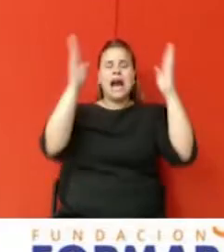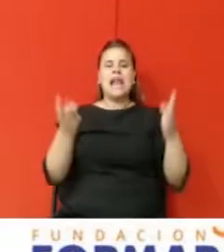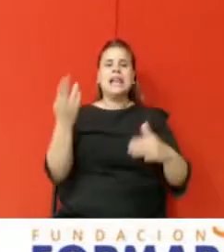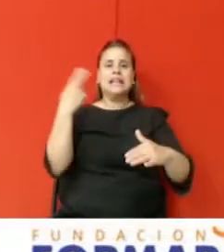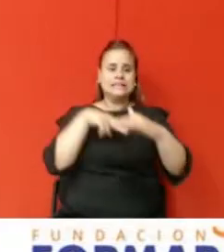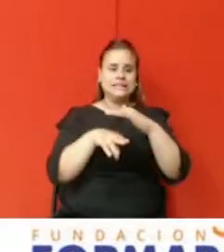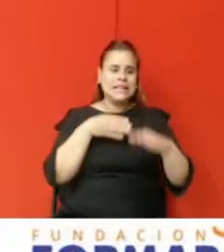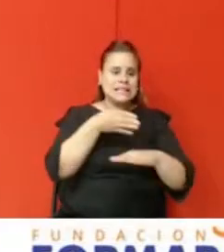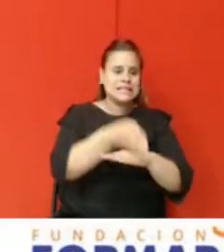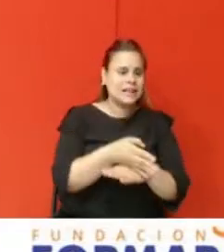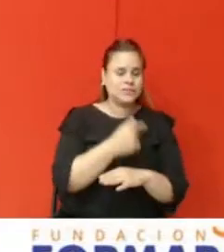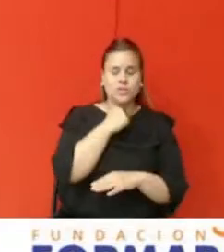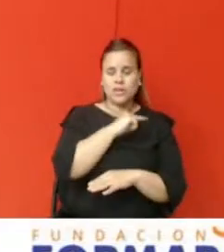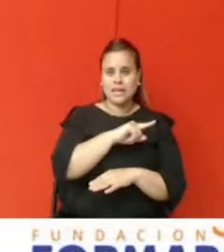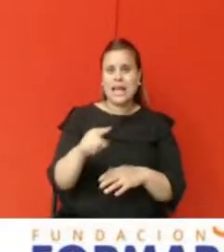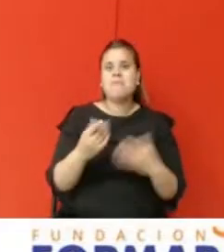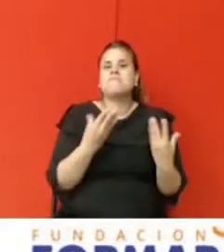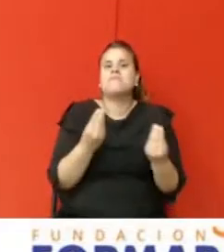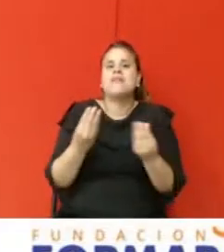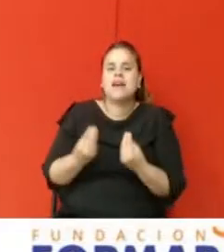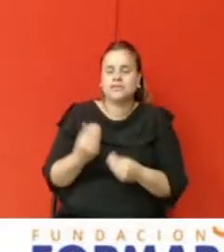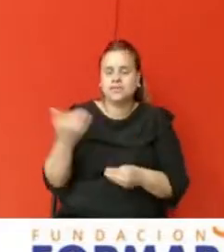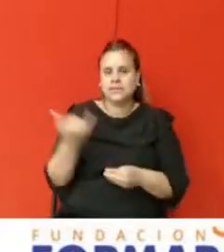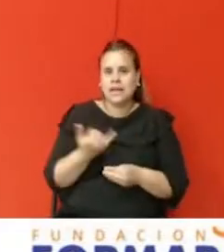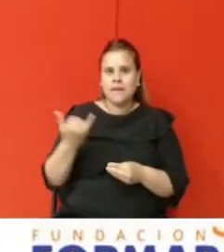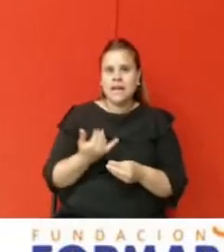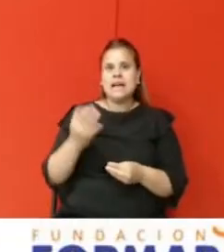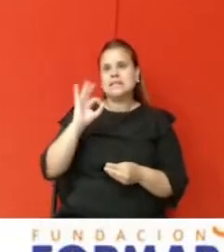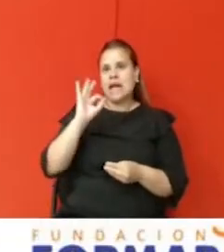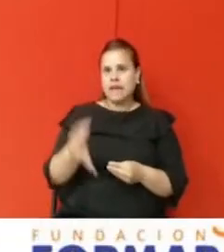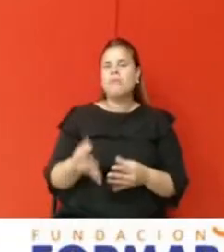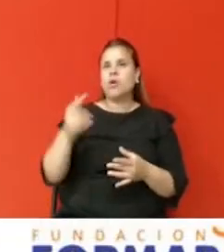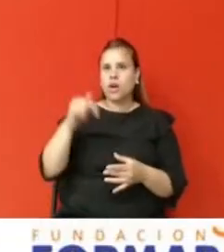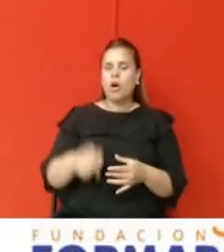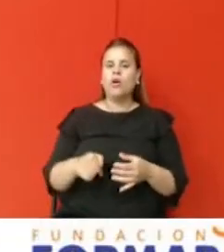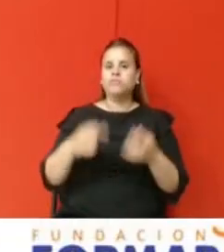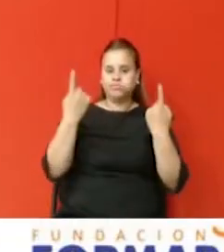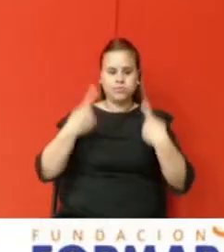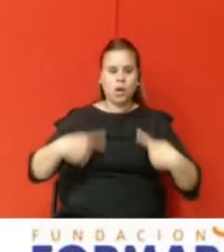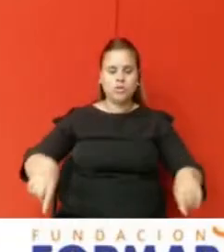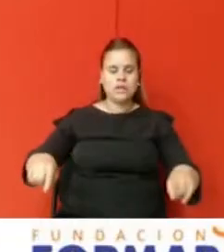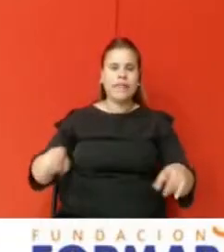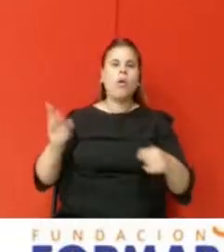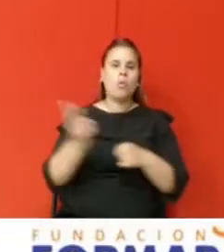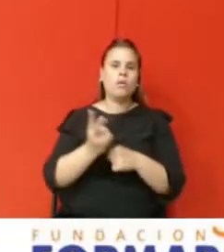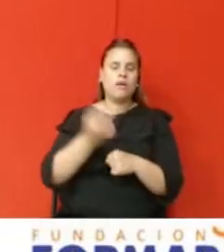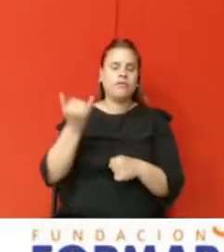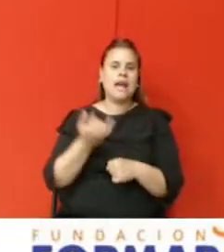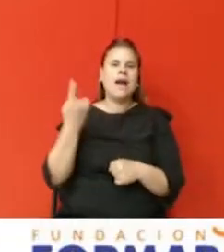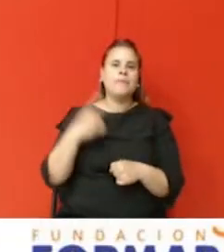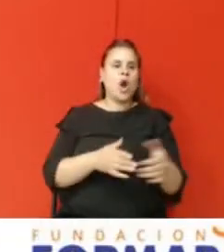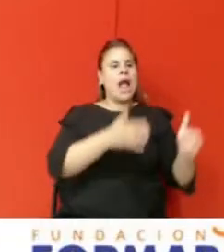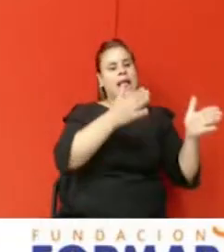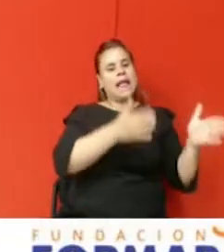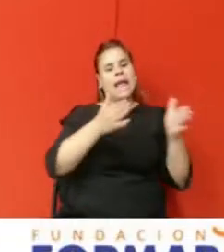COVID, a pesar de todo el equipamiento. O sea que pasamos por distintas etapas y